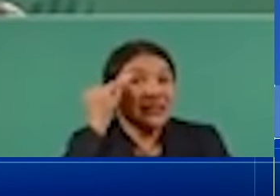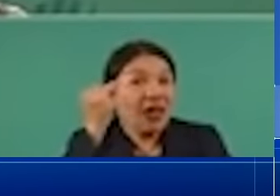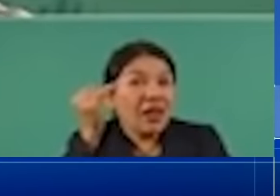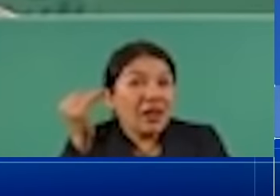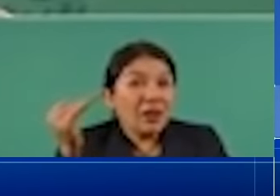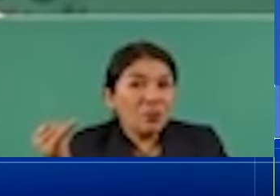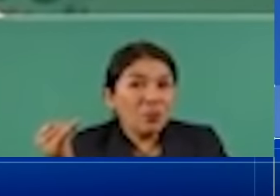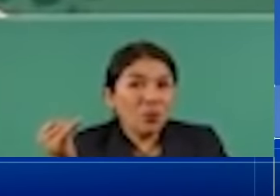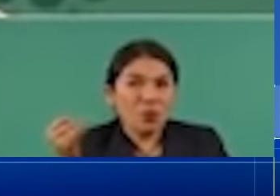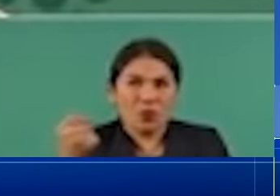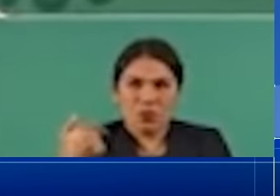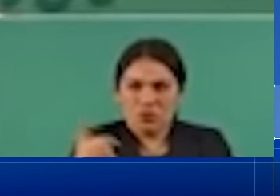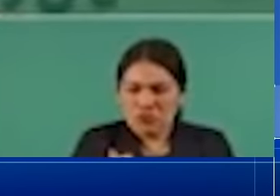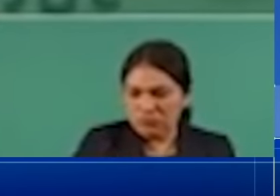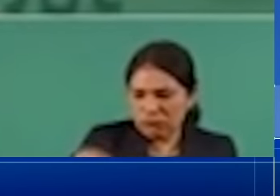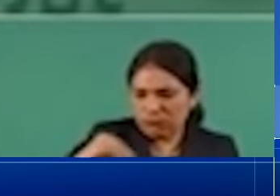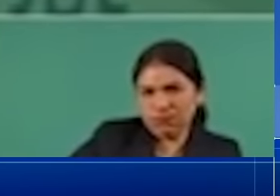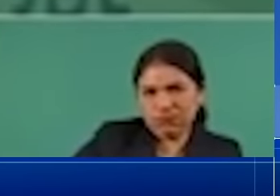que llevamos,